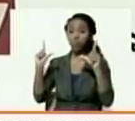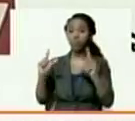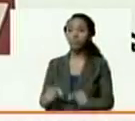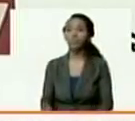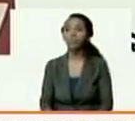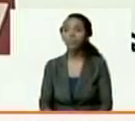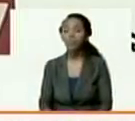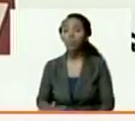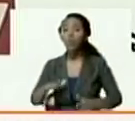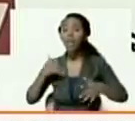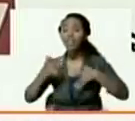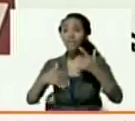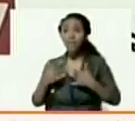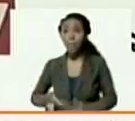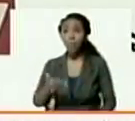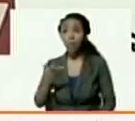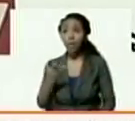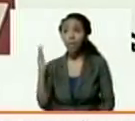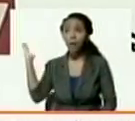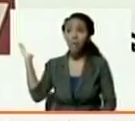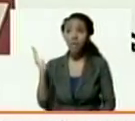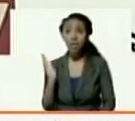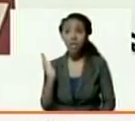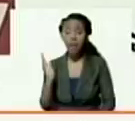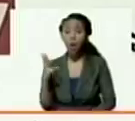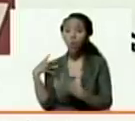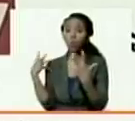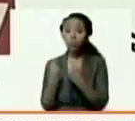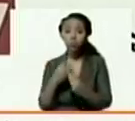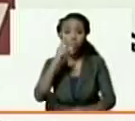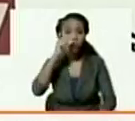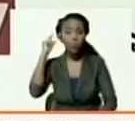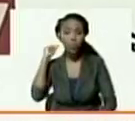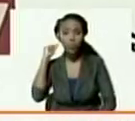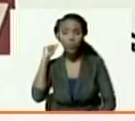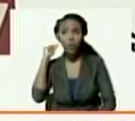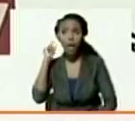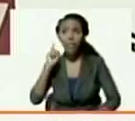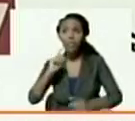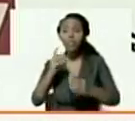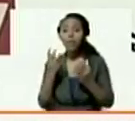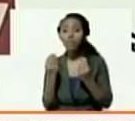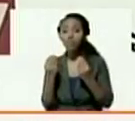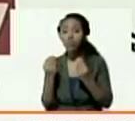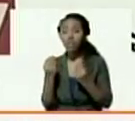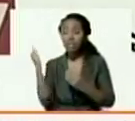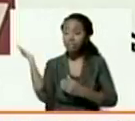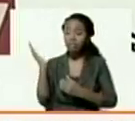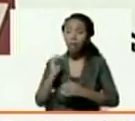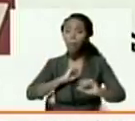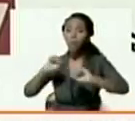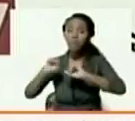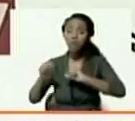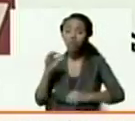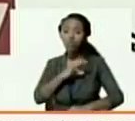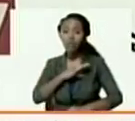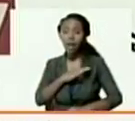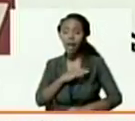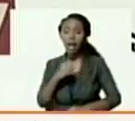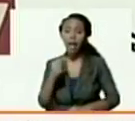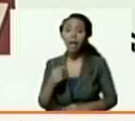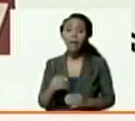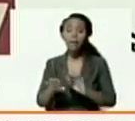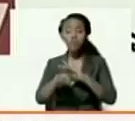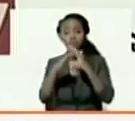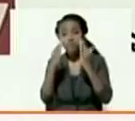Un evento extraordinario. Van a venir compañeros y compañeras de buena parte del mundo, de movimientos sociales y de movimientos